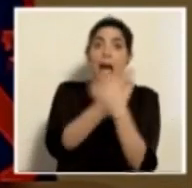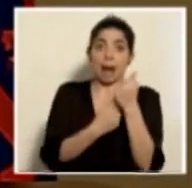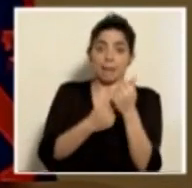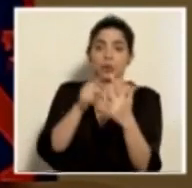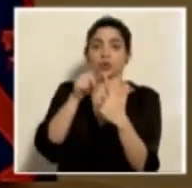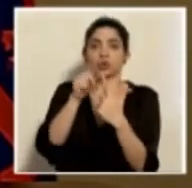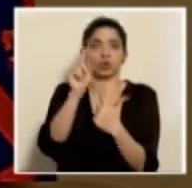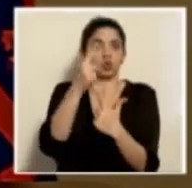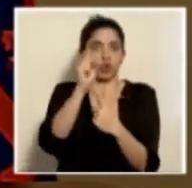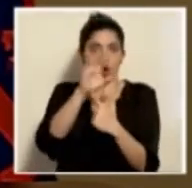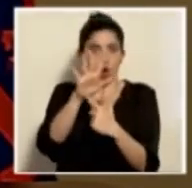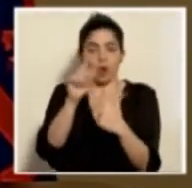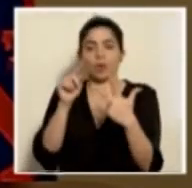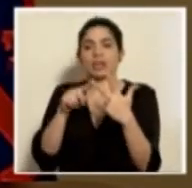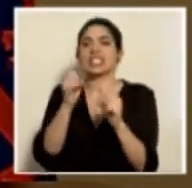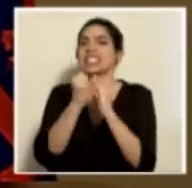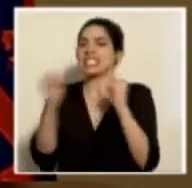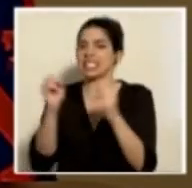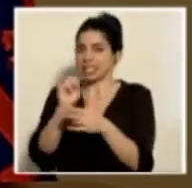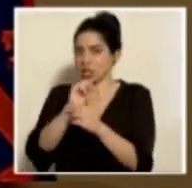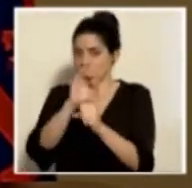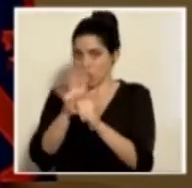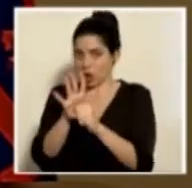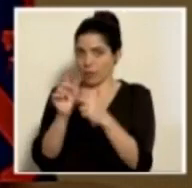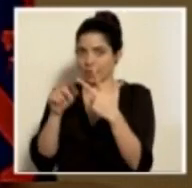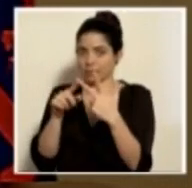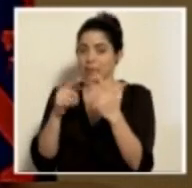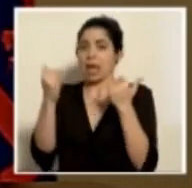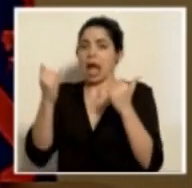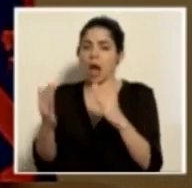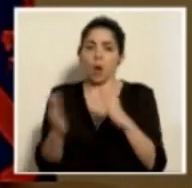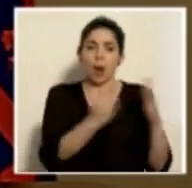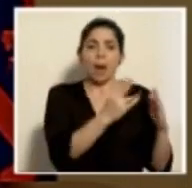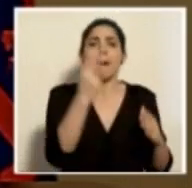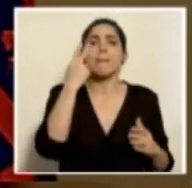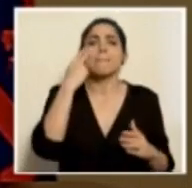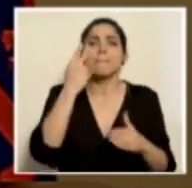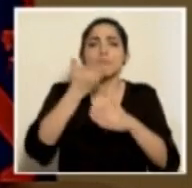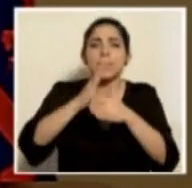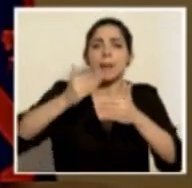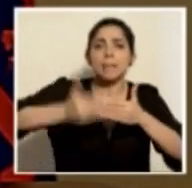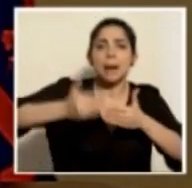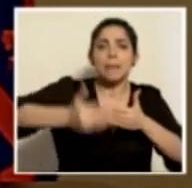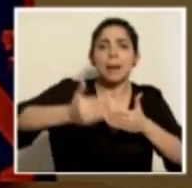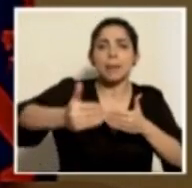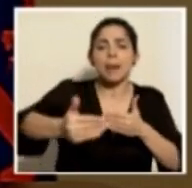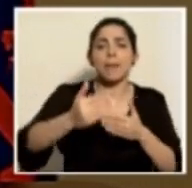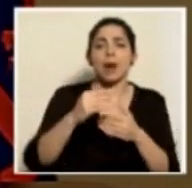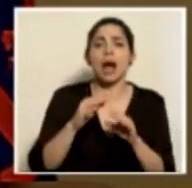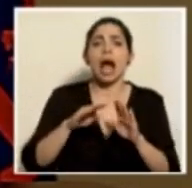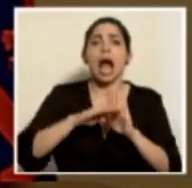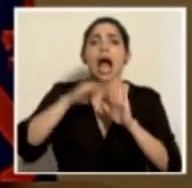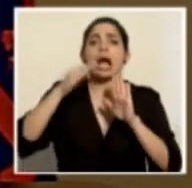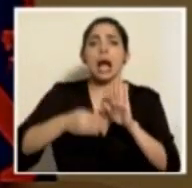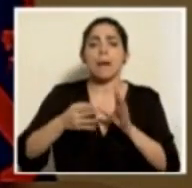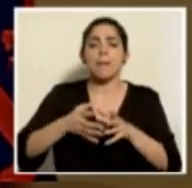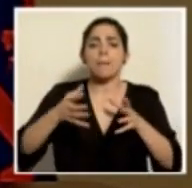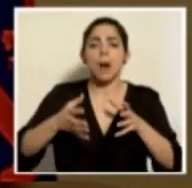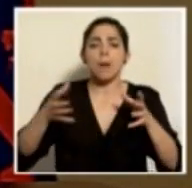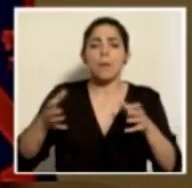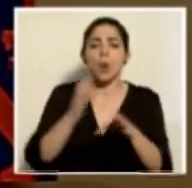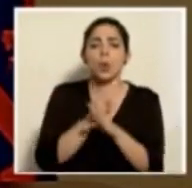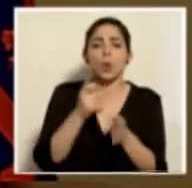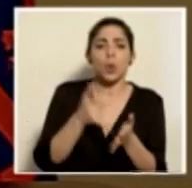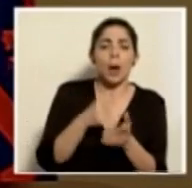que veamos las 3 fases para la ampliación de camas de cuidados intensivos y de atención